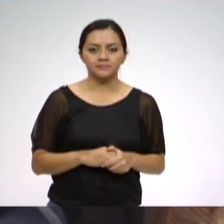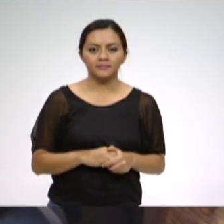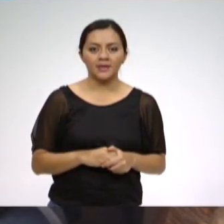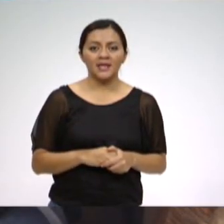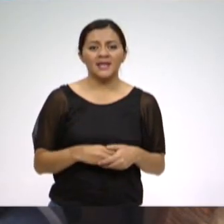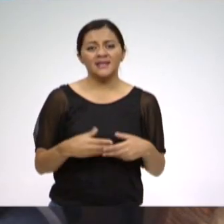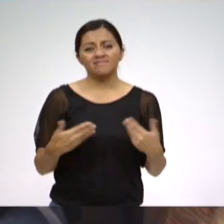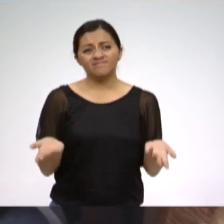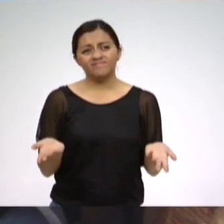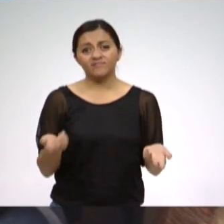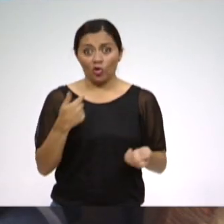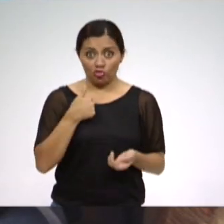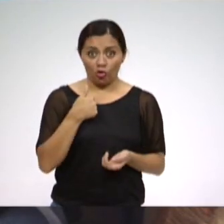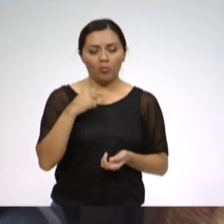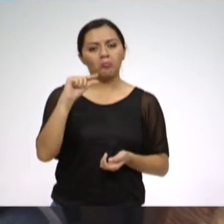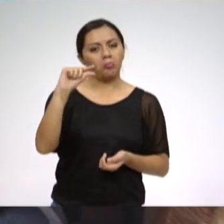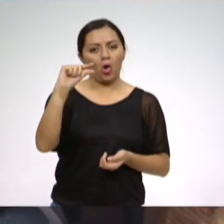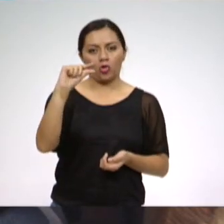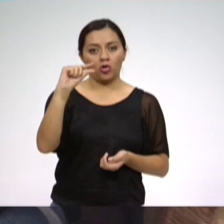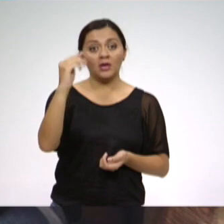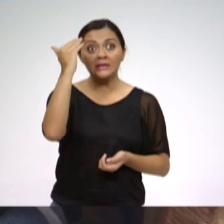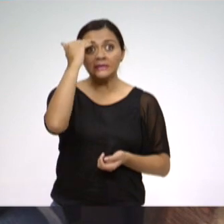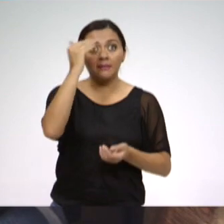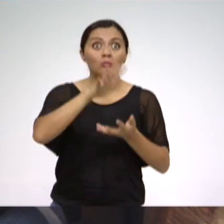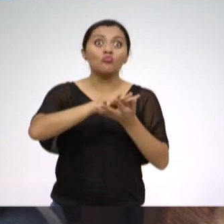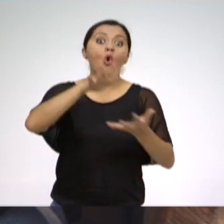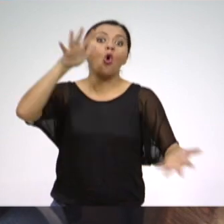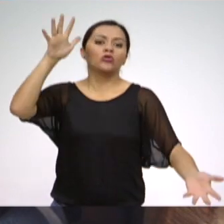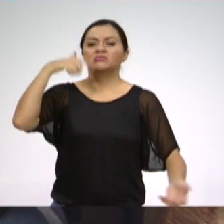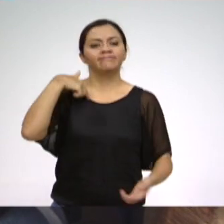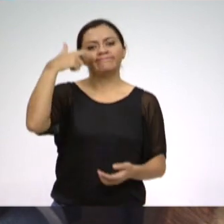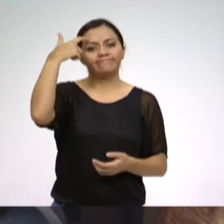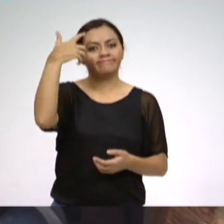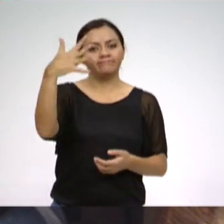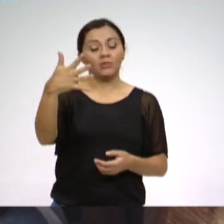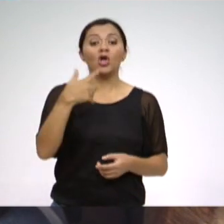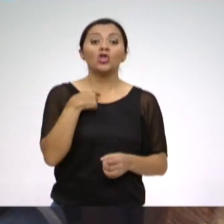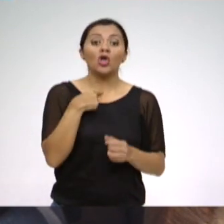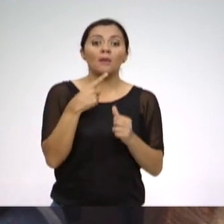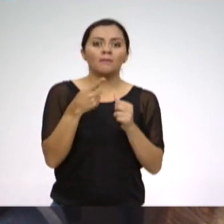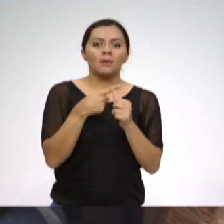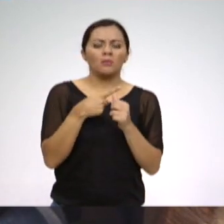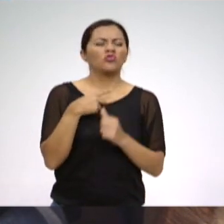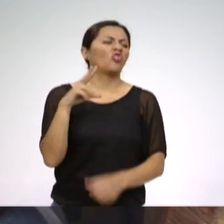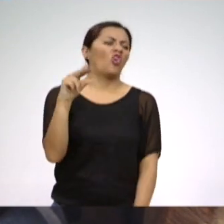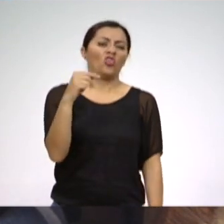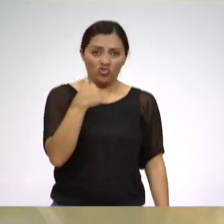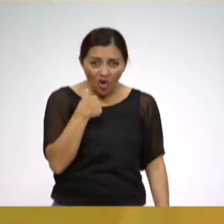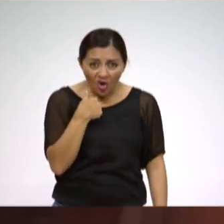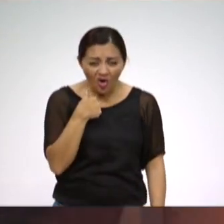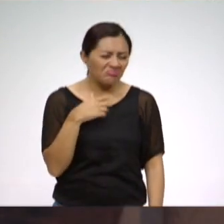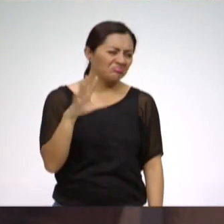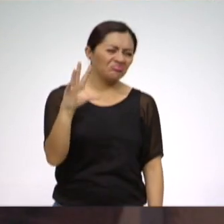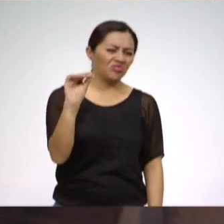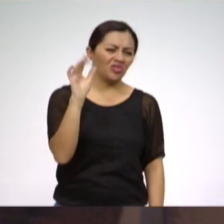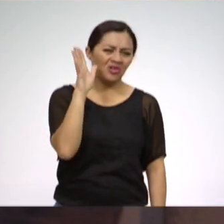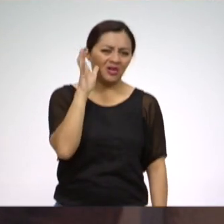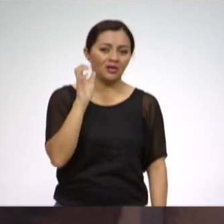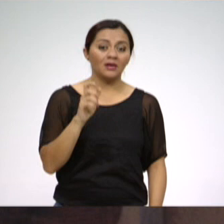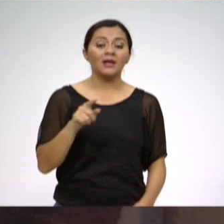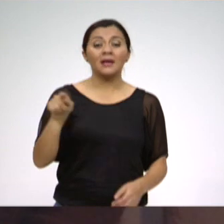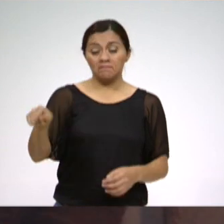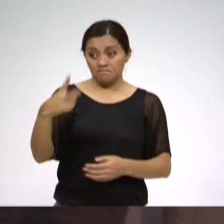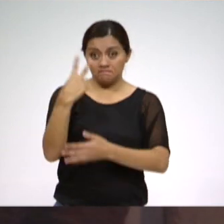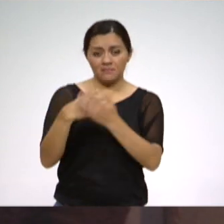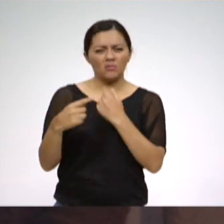Era poco lo que yo sabía, porque era como, yo al principio pensaba, eso no me va a pasar a mí. Ella casi nunca